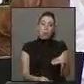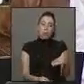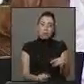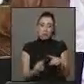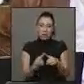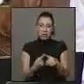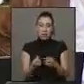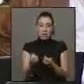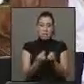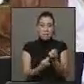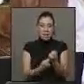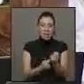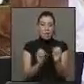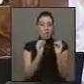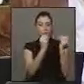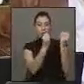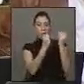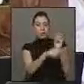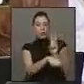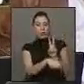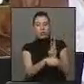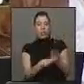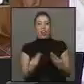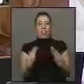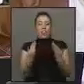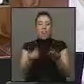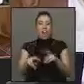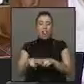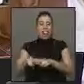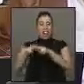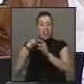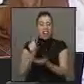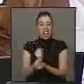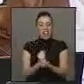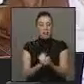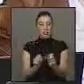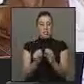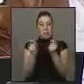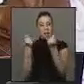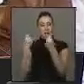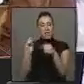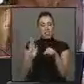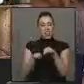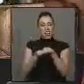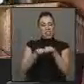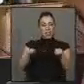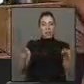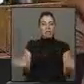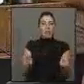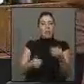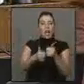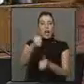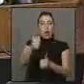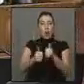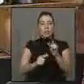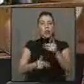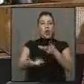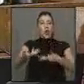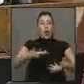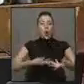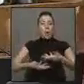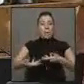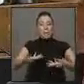por un lado, la mercantilización en la formación docente y en la entrega de recursos, y un sistema de evaluación estandarizada que fomenta la competencia en vez de la